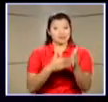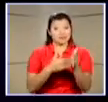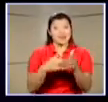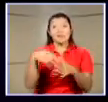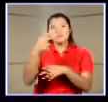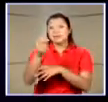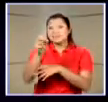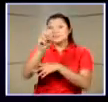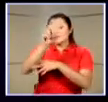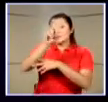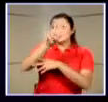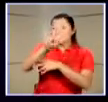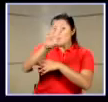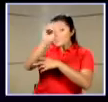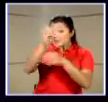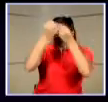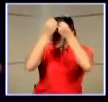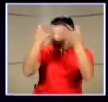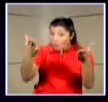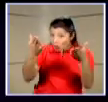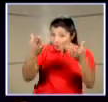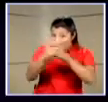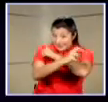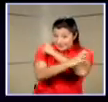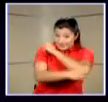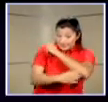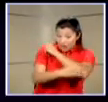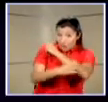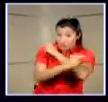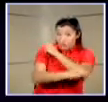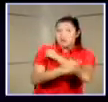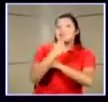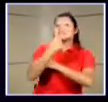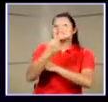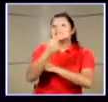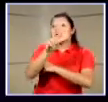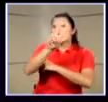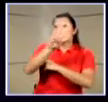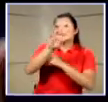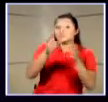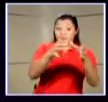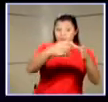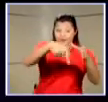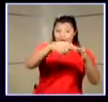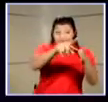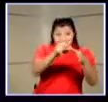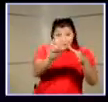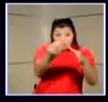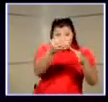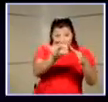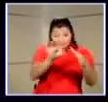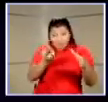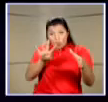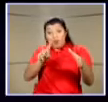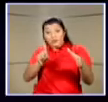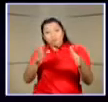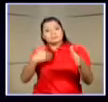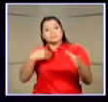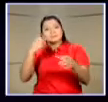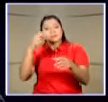de la Nación, 41 muchachos de cada 100 no tienen empleo. Y vamos a recortar los programas de empleo,